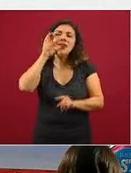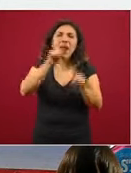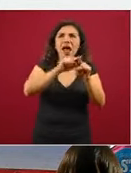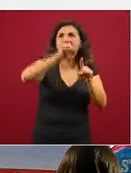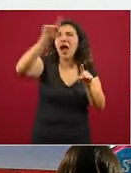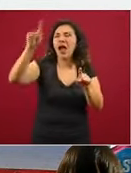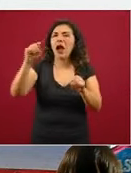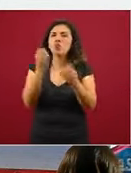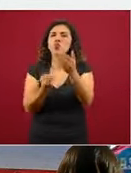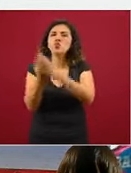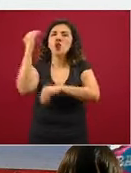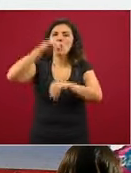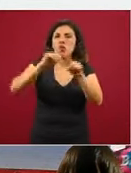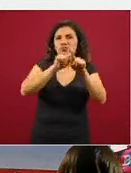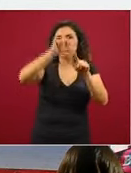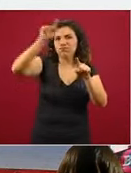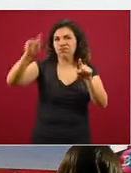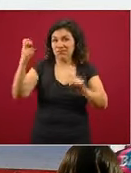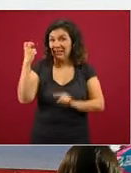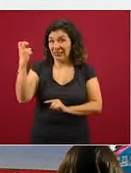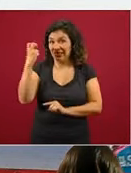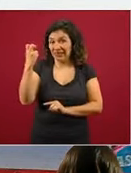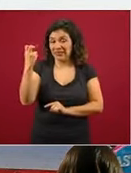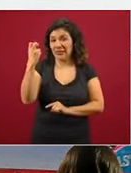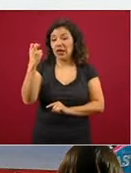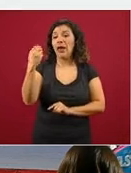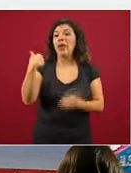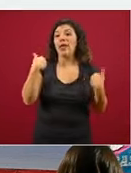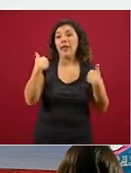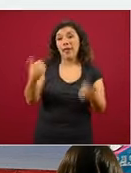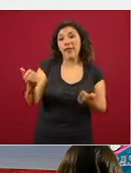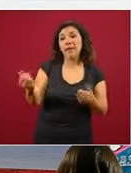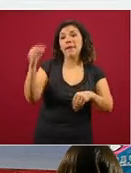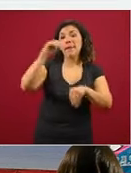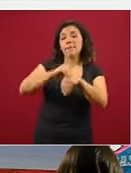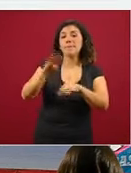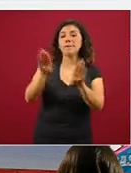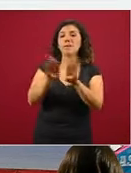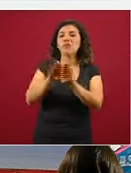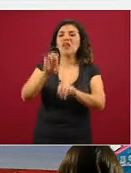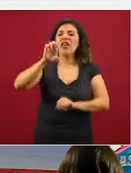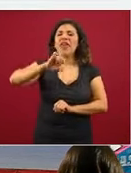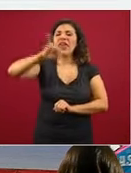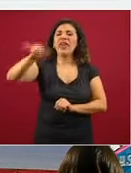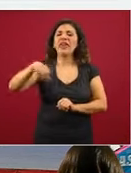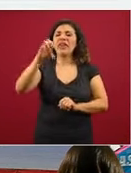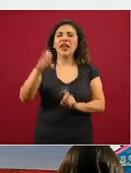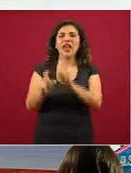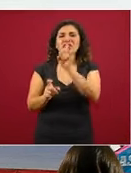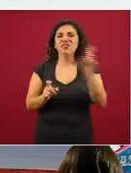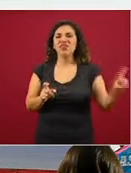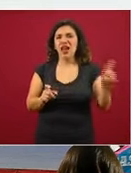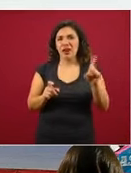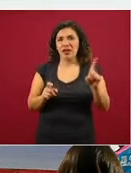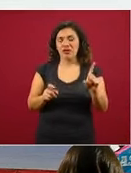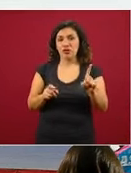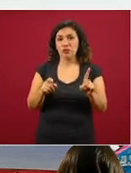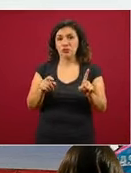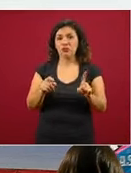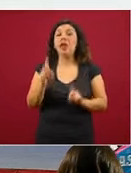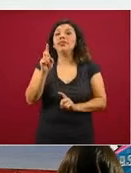reciente incorporación a este gráfico, cuya escala se encuentra en el eje del lado derecho. Y vemos